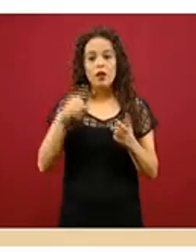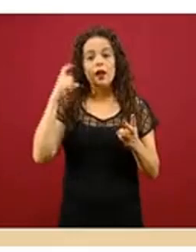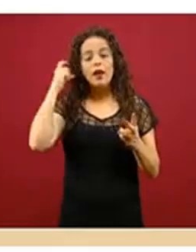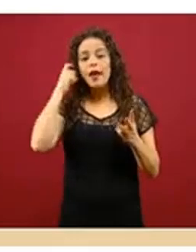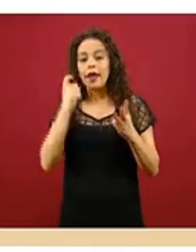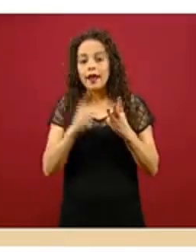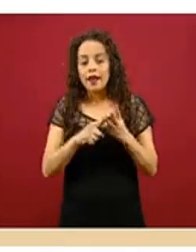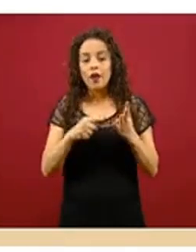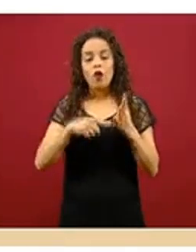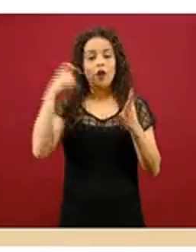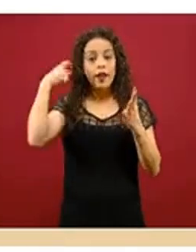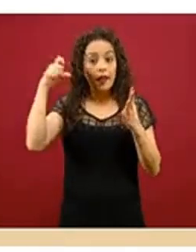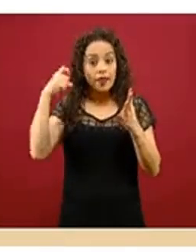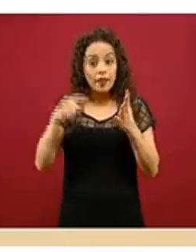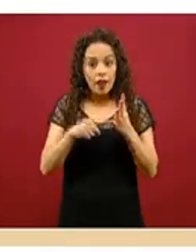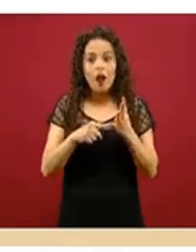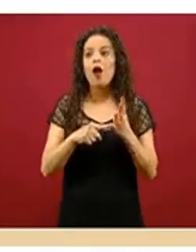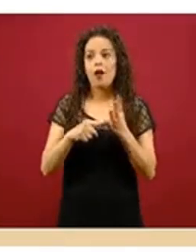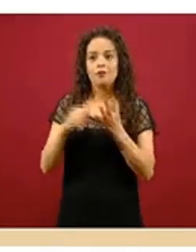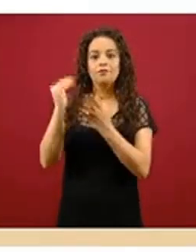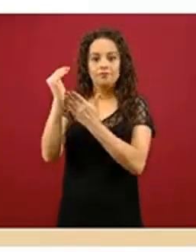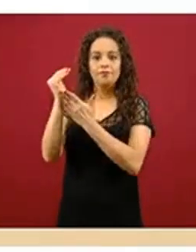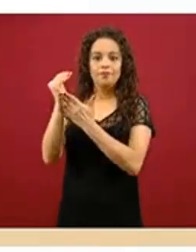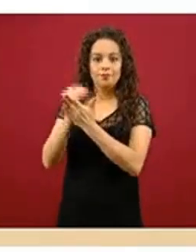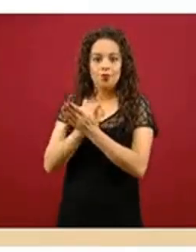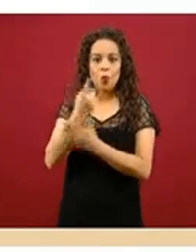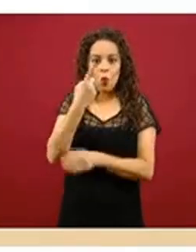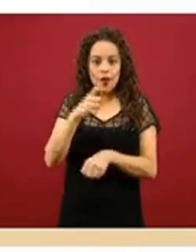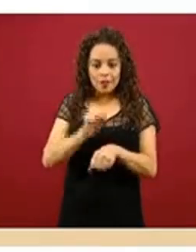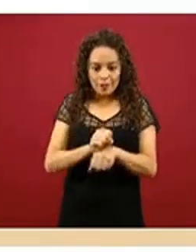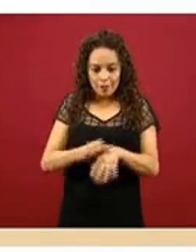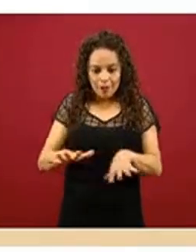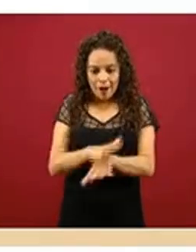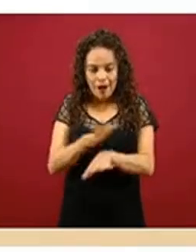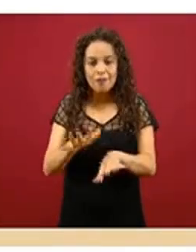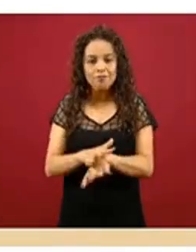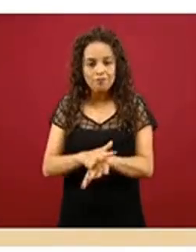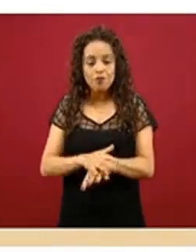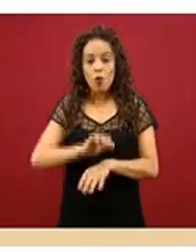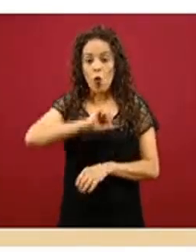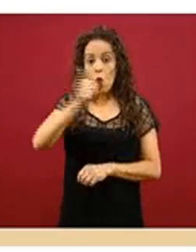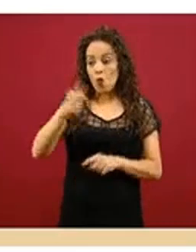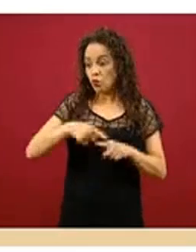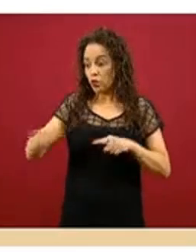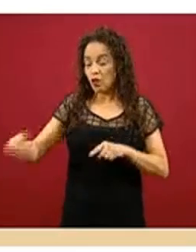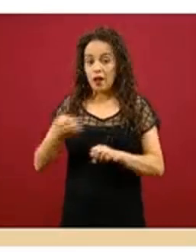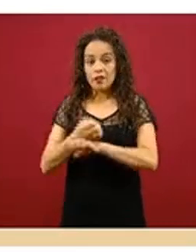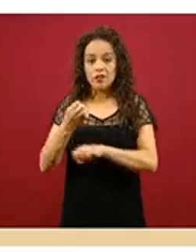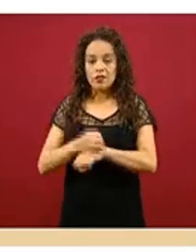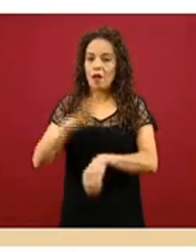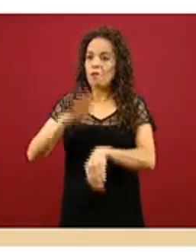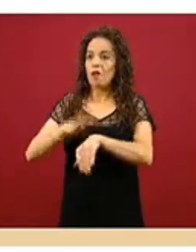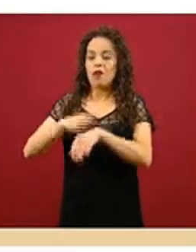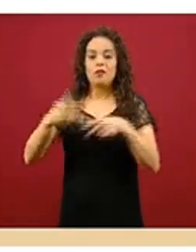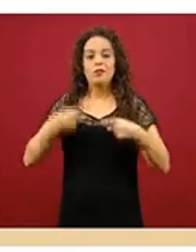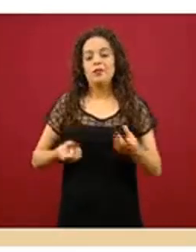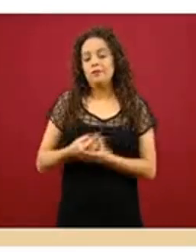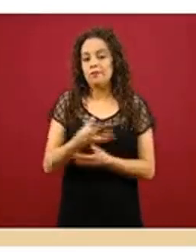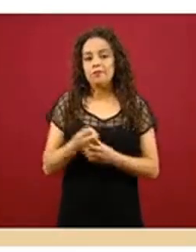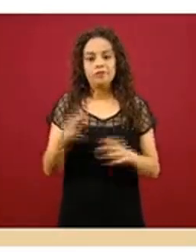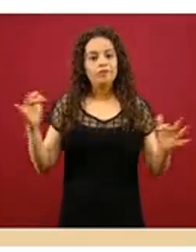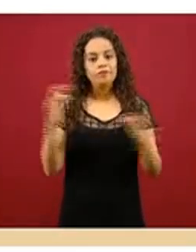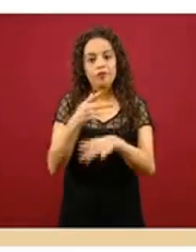Guerrero y Querétaro disminuyeron de una semana a otra, el resto de los estados incrementó, pero sobre todo